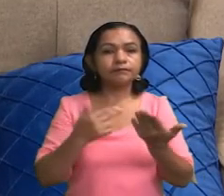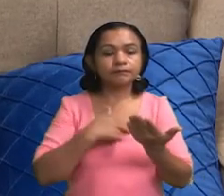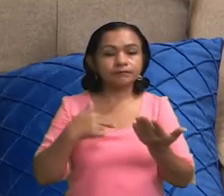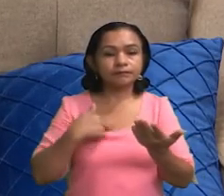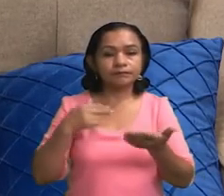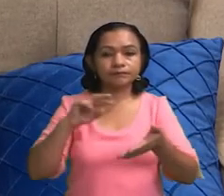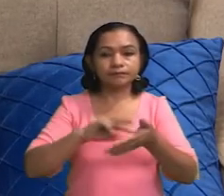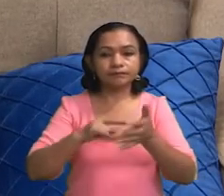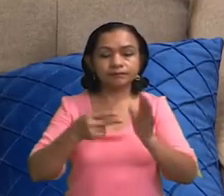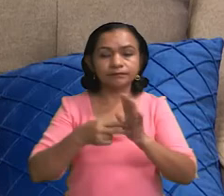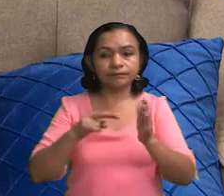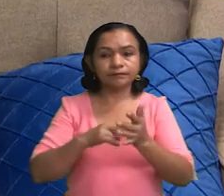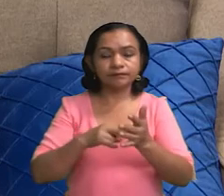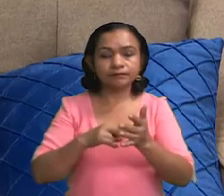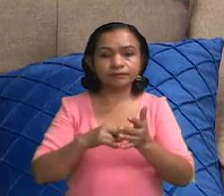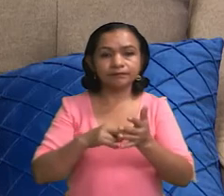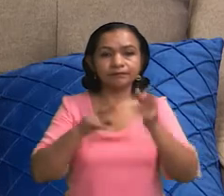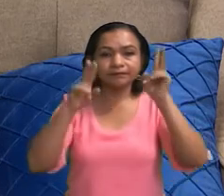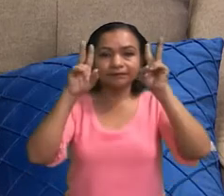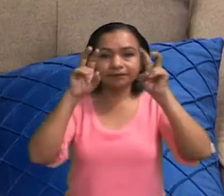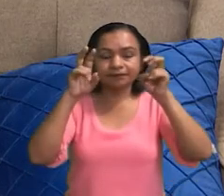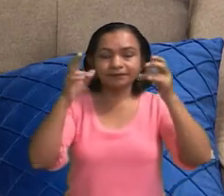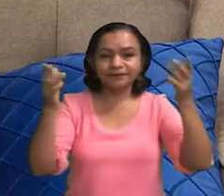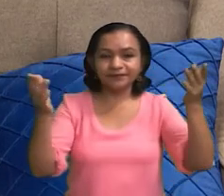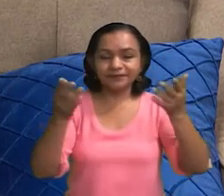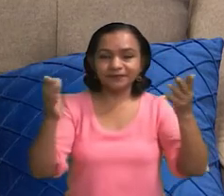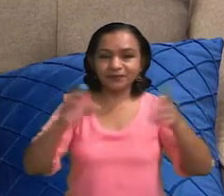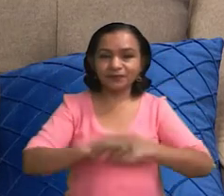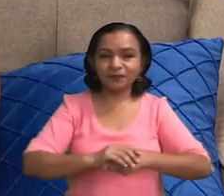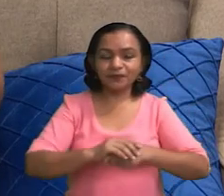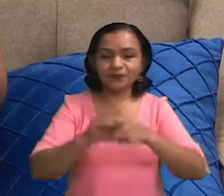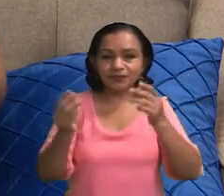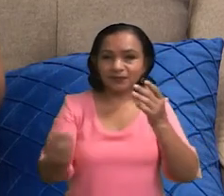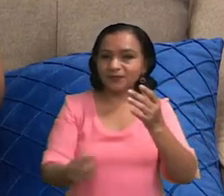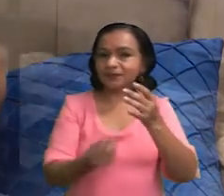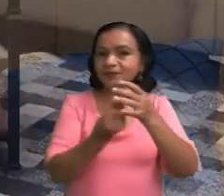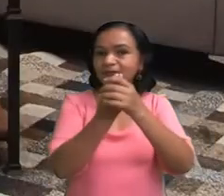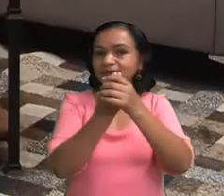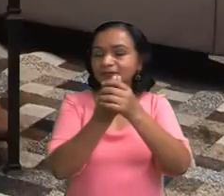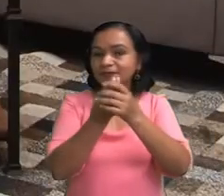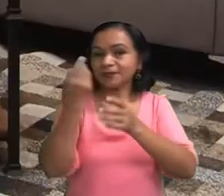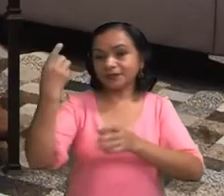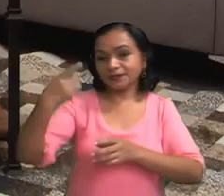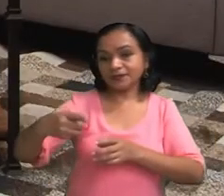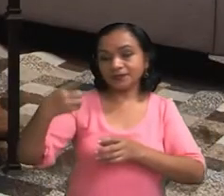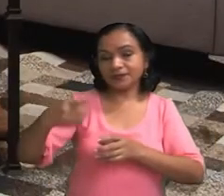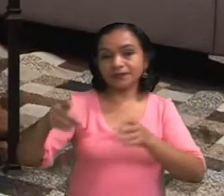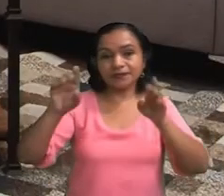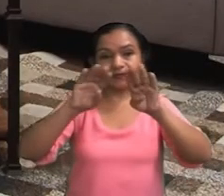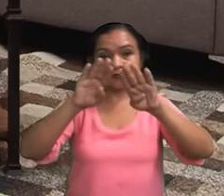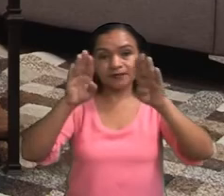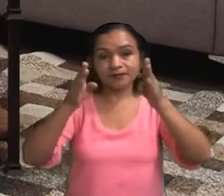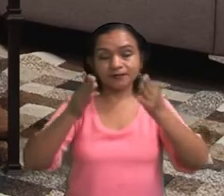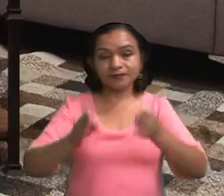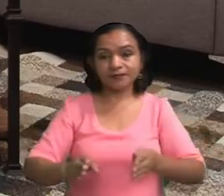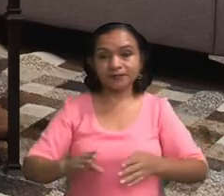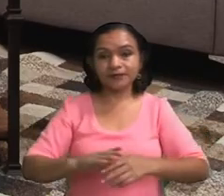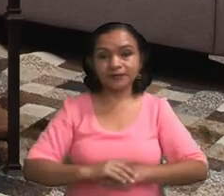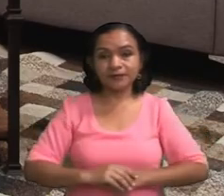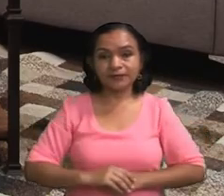lo que significa también ese aspecto y el componente de inclusión, de restitución de derechos también a las mujeres, ¿no?, dentro de este